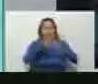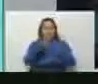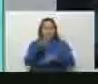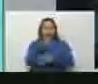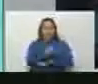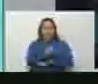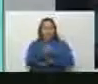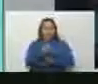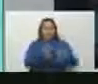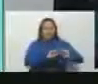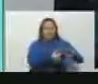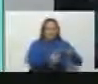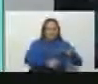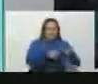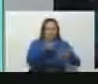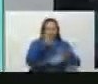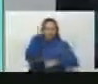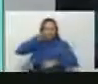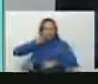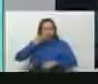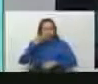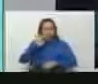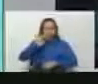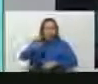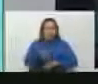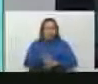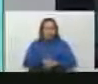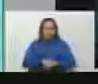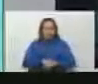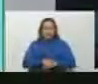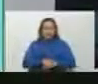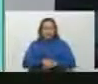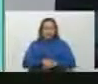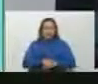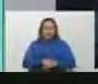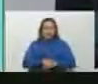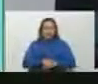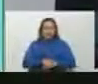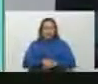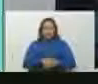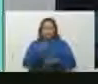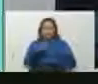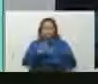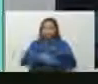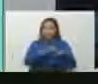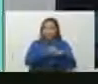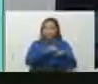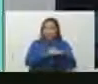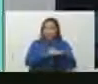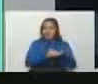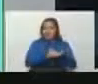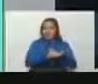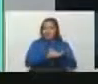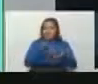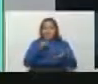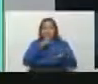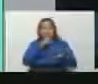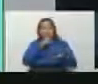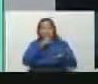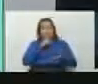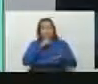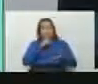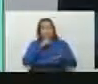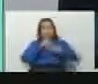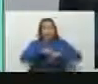también de los más jóvenes. Los más jóvenes de nuestra patria, como diría Santiago Queda Ayala, que son muchas veces los que están más influenciados y más bombardeados